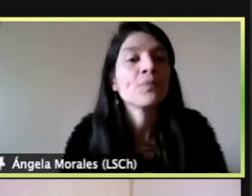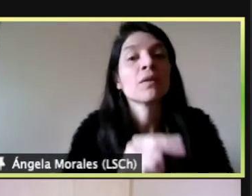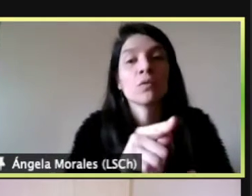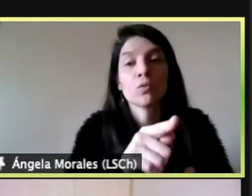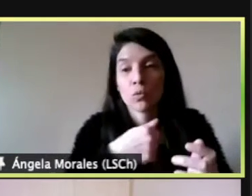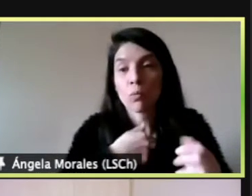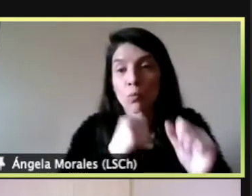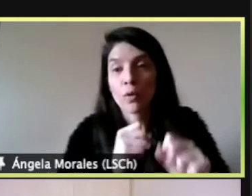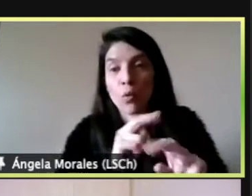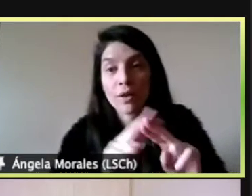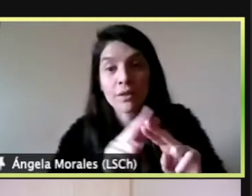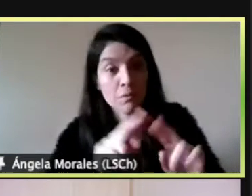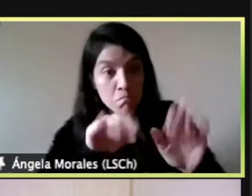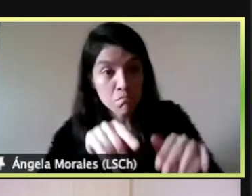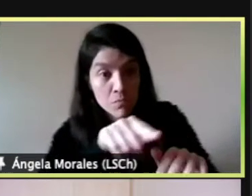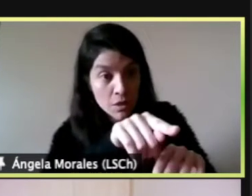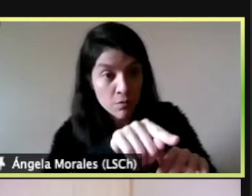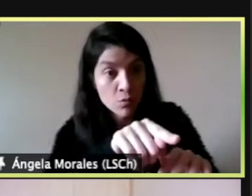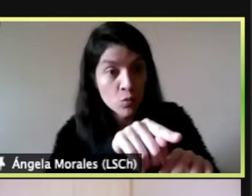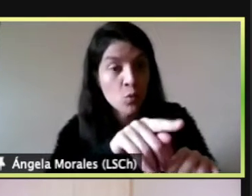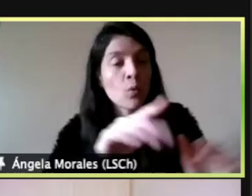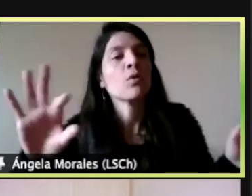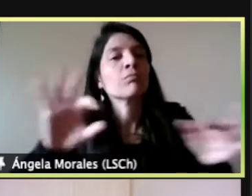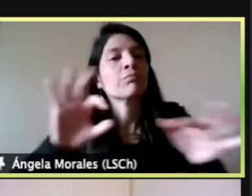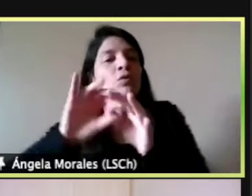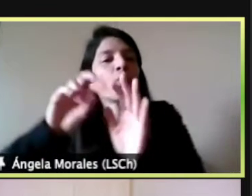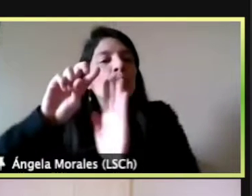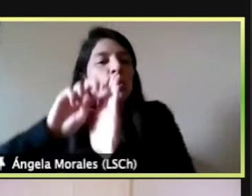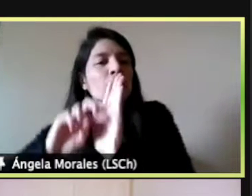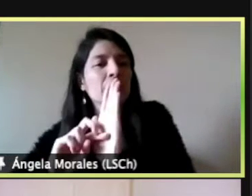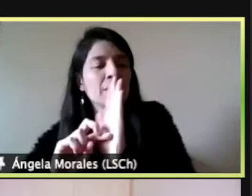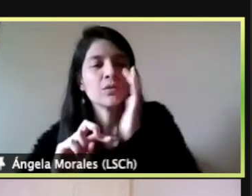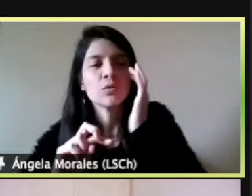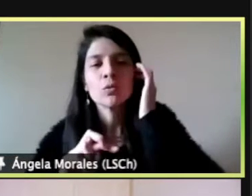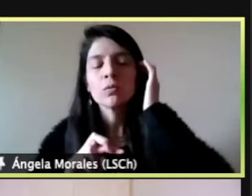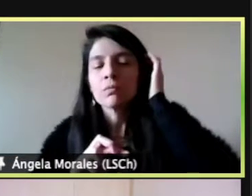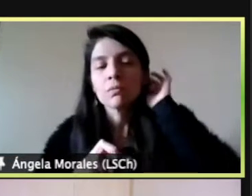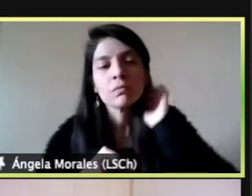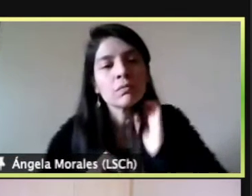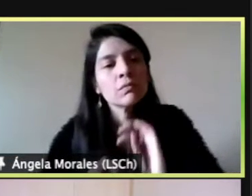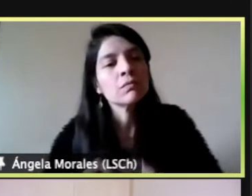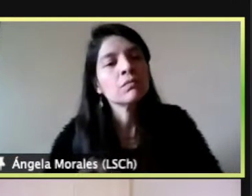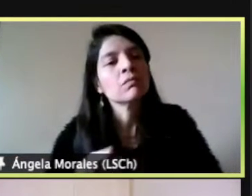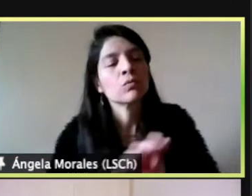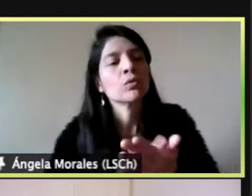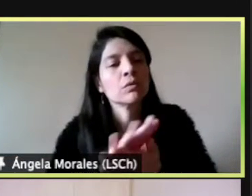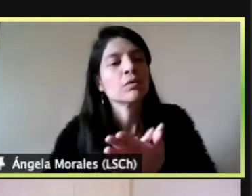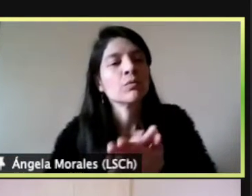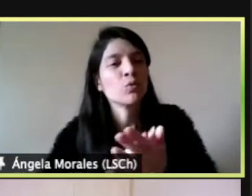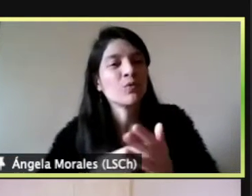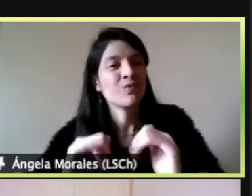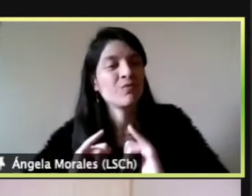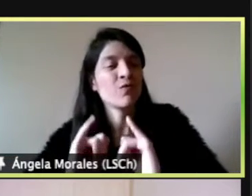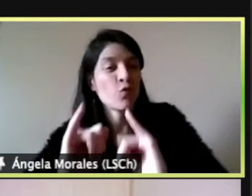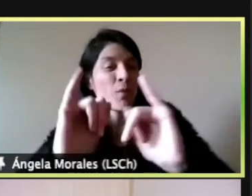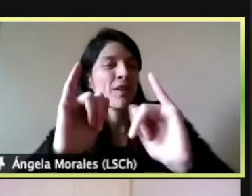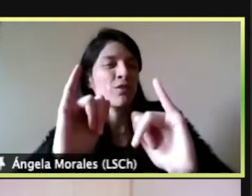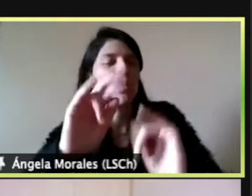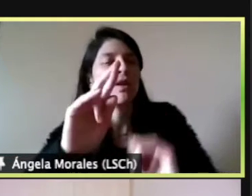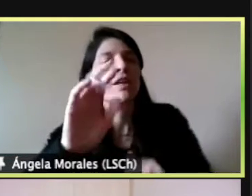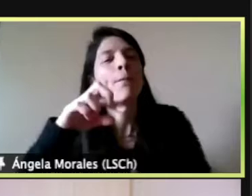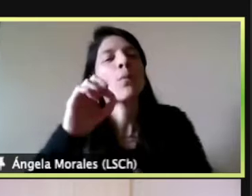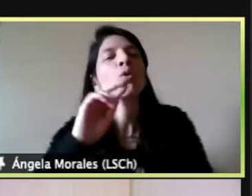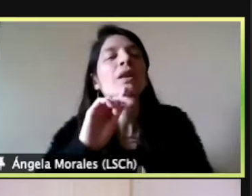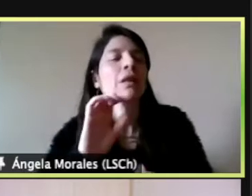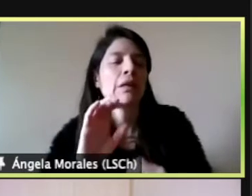por ejemplo. Yo puedo tener acá el reporte de proyectos, suponiendo que tenemos muchos proyectos. Entonces yo